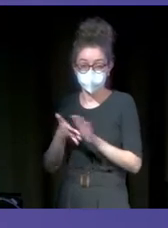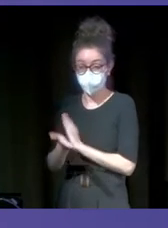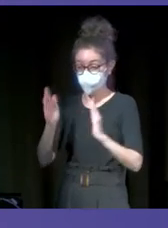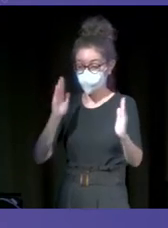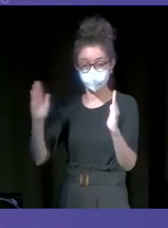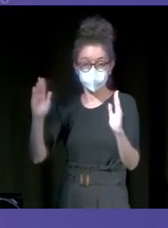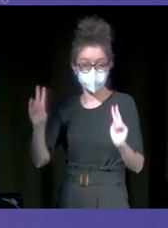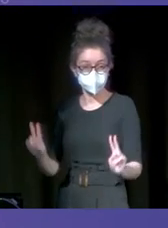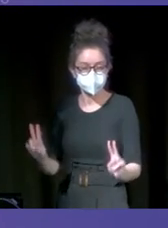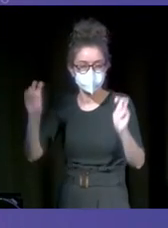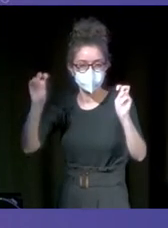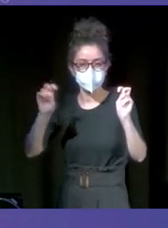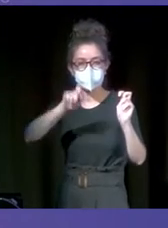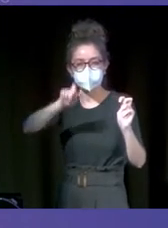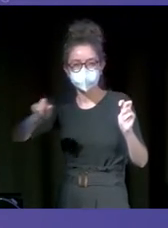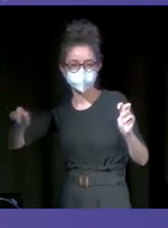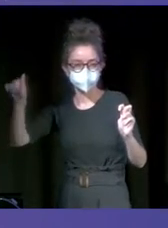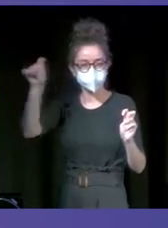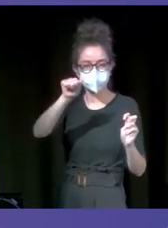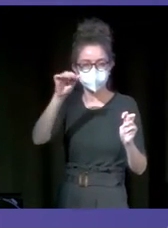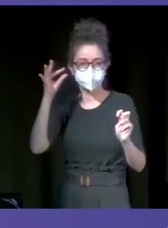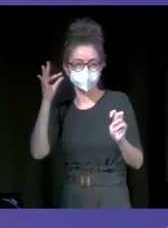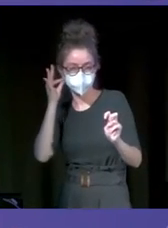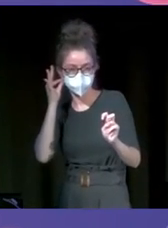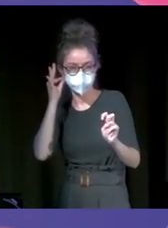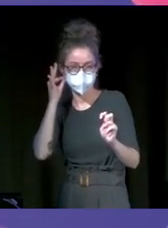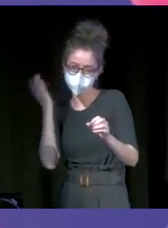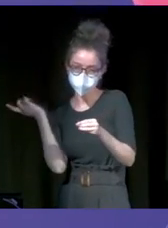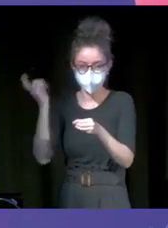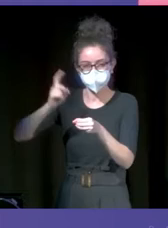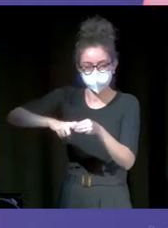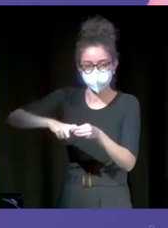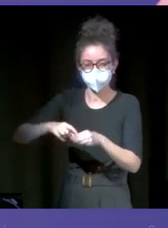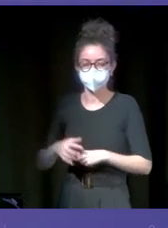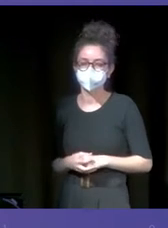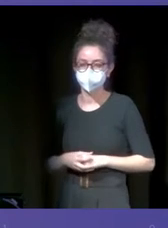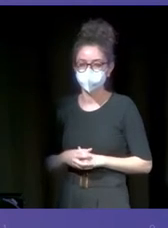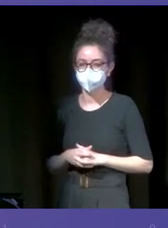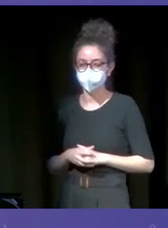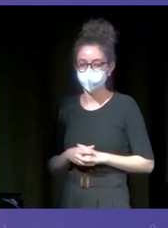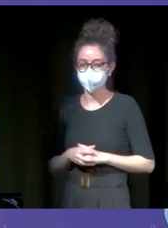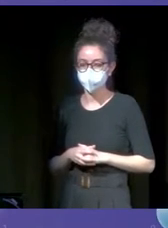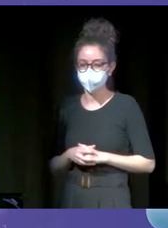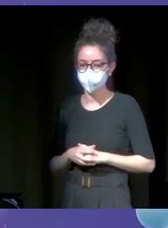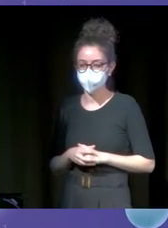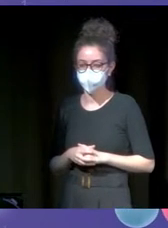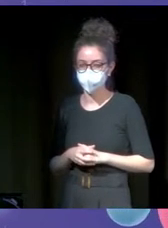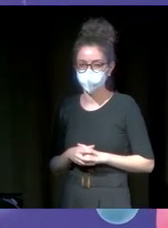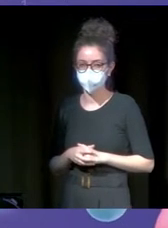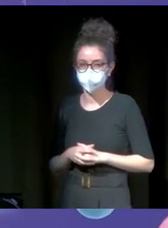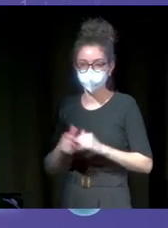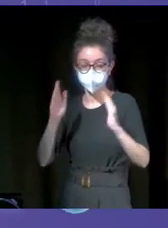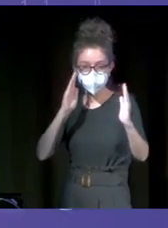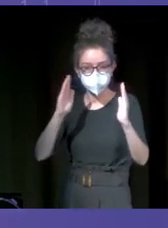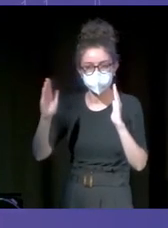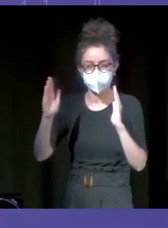todos y todas estamos siendo protagonistas reales una era tal y como se reflejaba en la participación